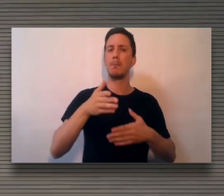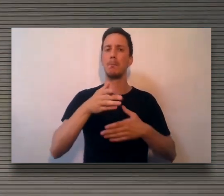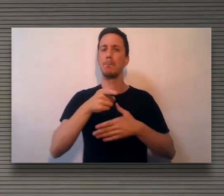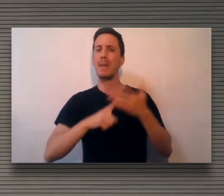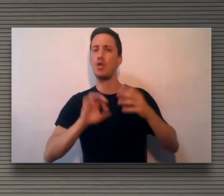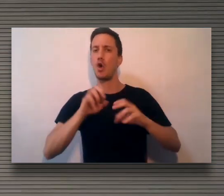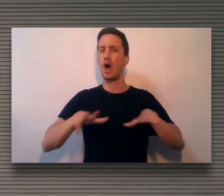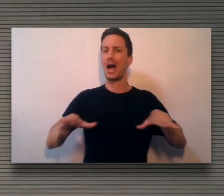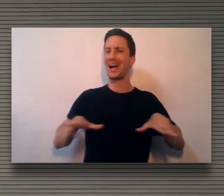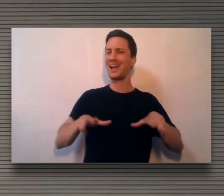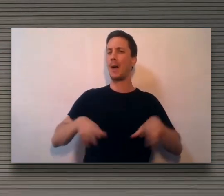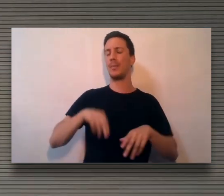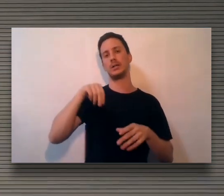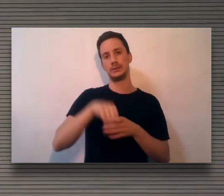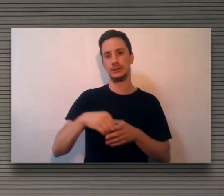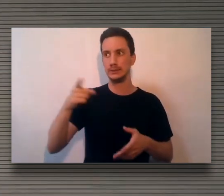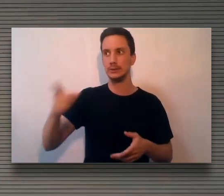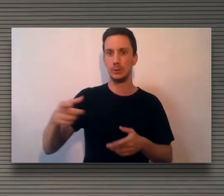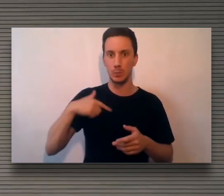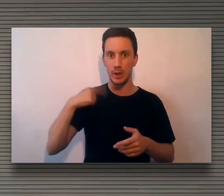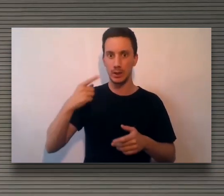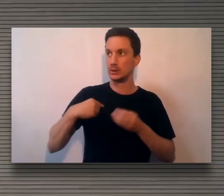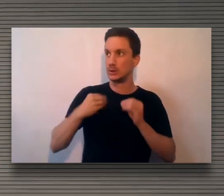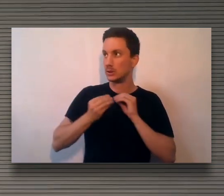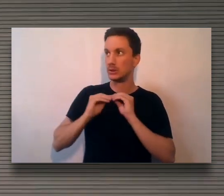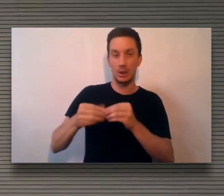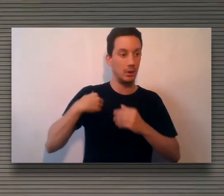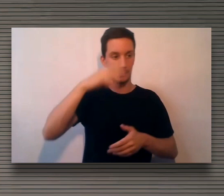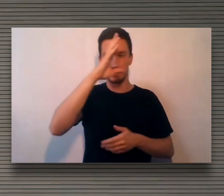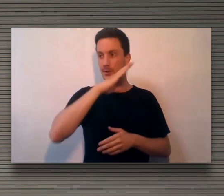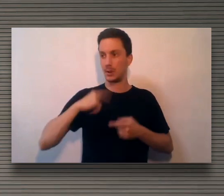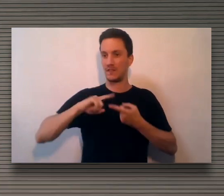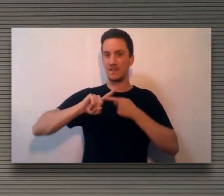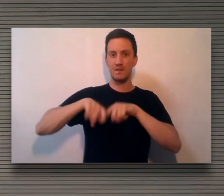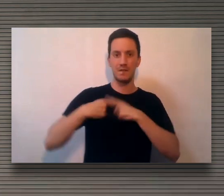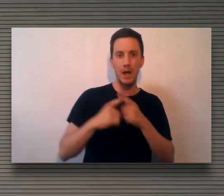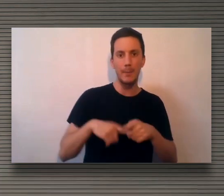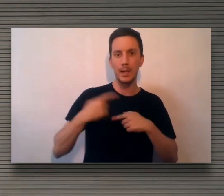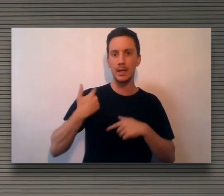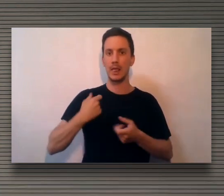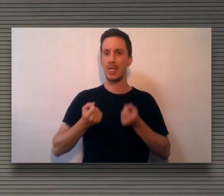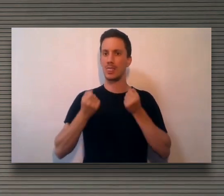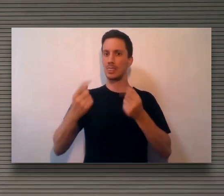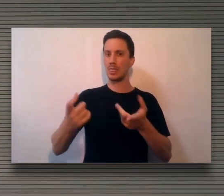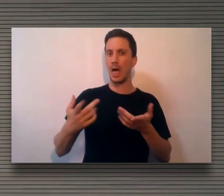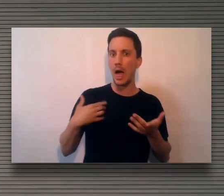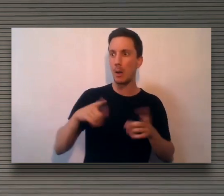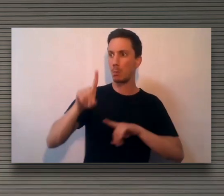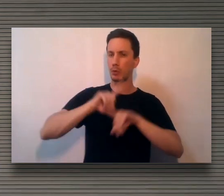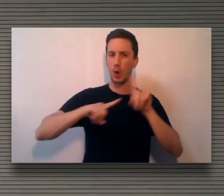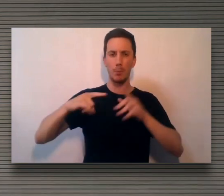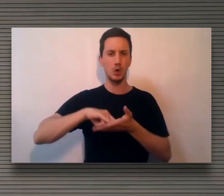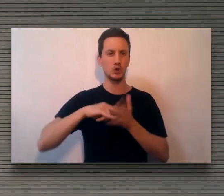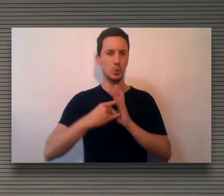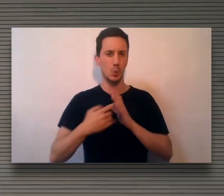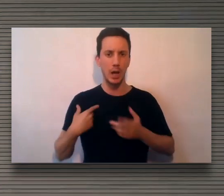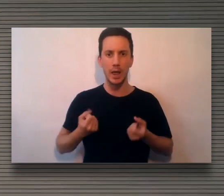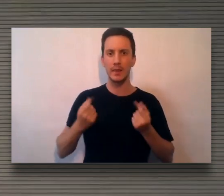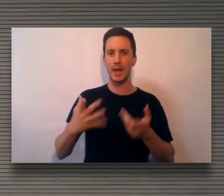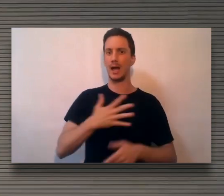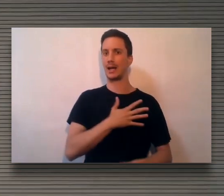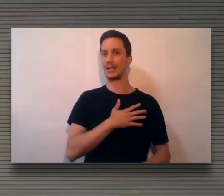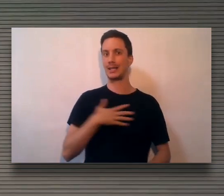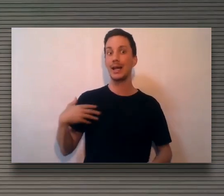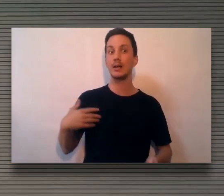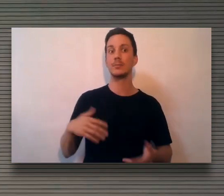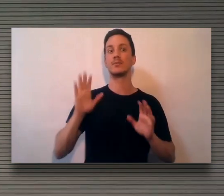que sea. Y hay gente pues que se llevaba garrafas de agua de mar. Y es que no es el